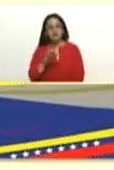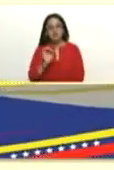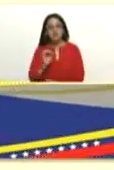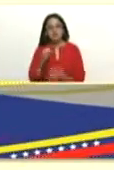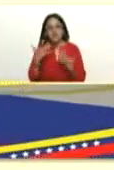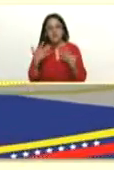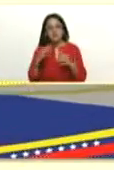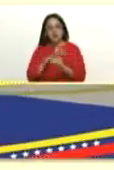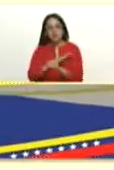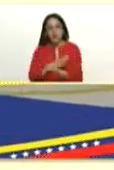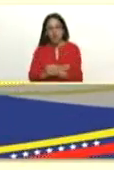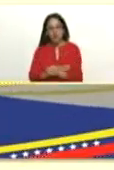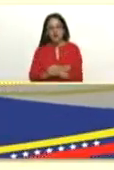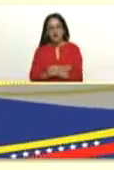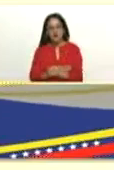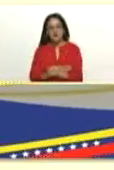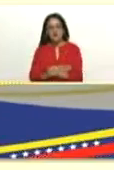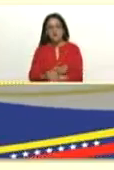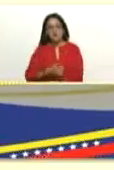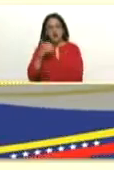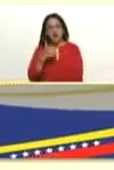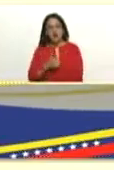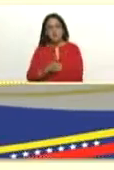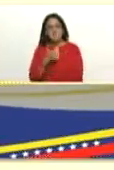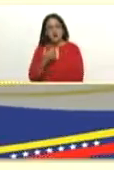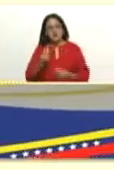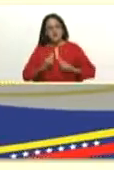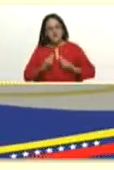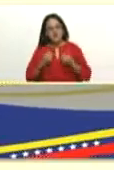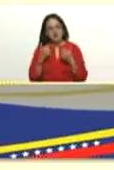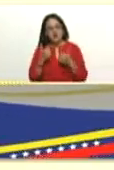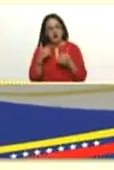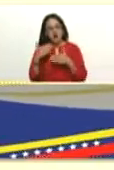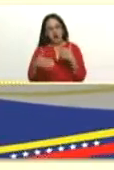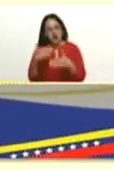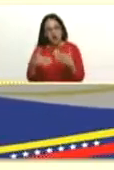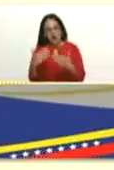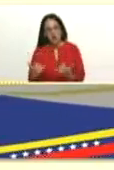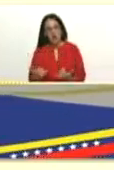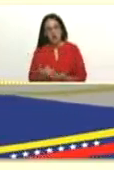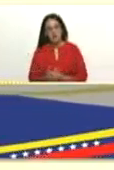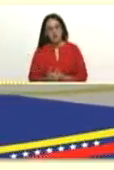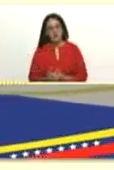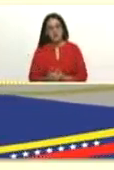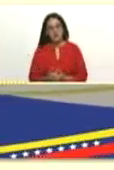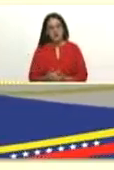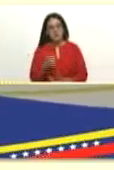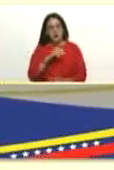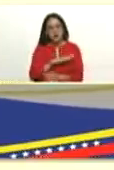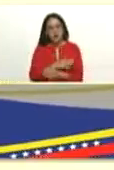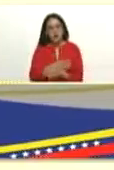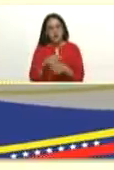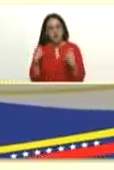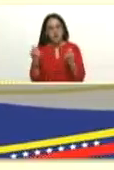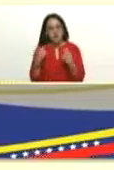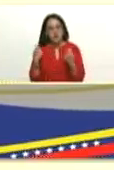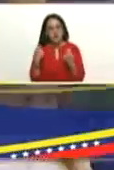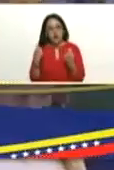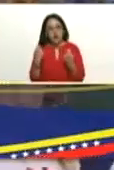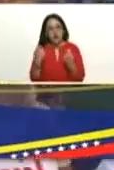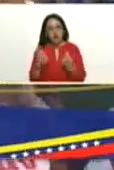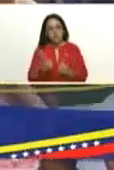más poder popular, más vivir viviendo vamos construyendo. Mientras más poder popular, más